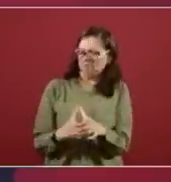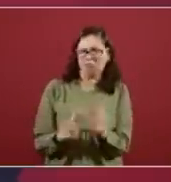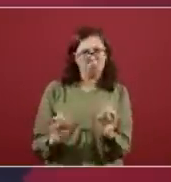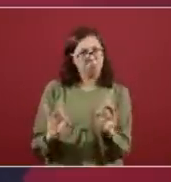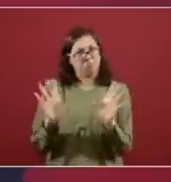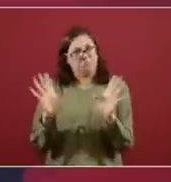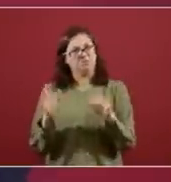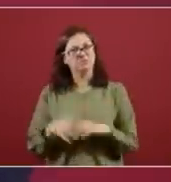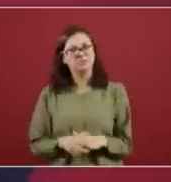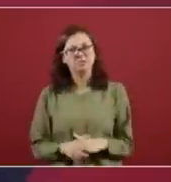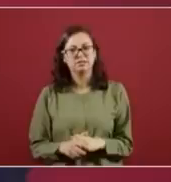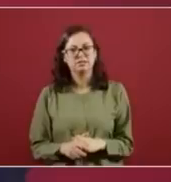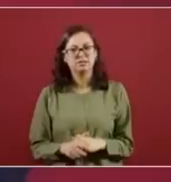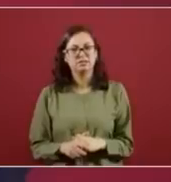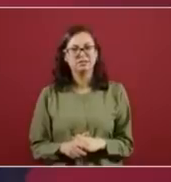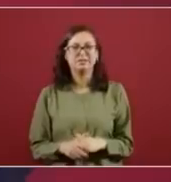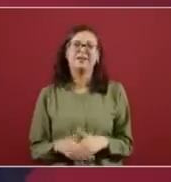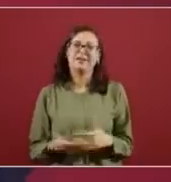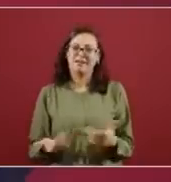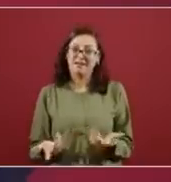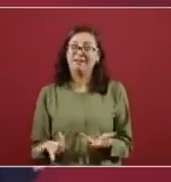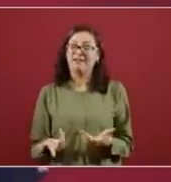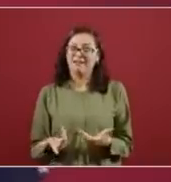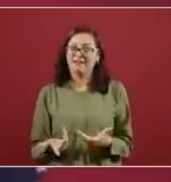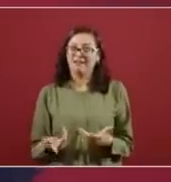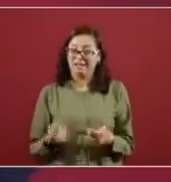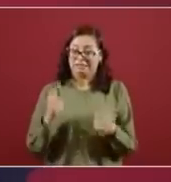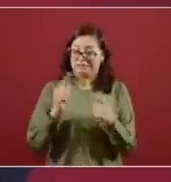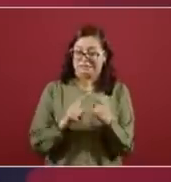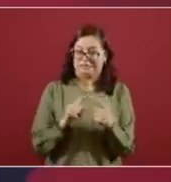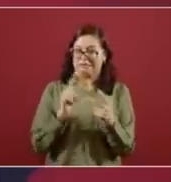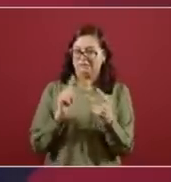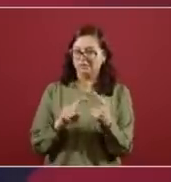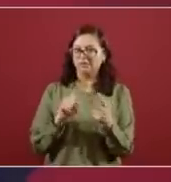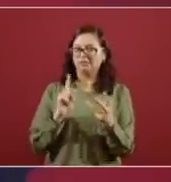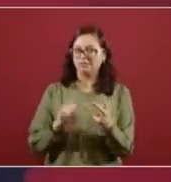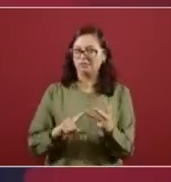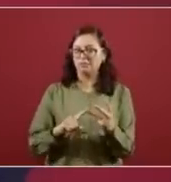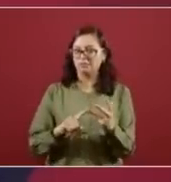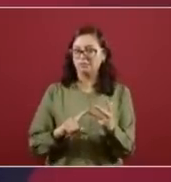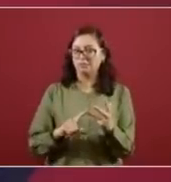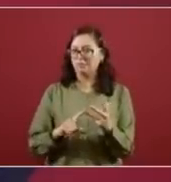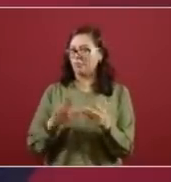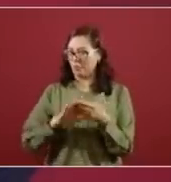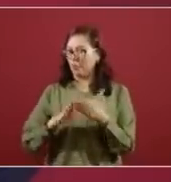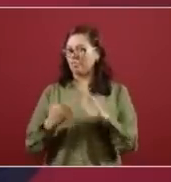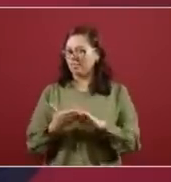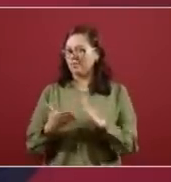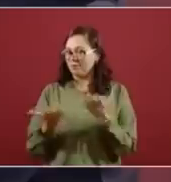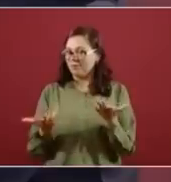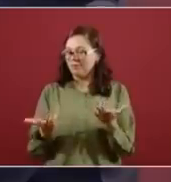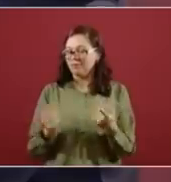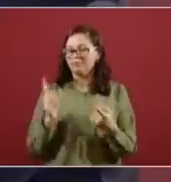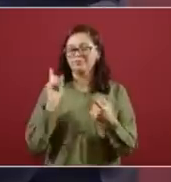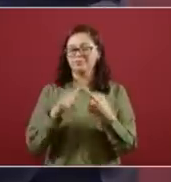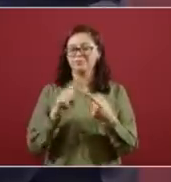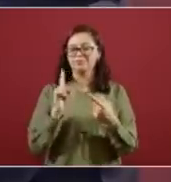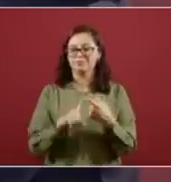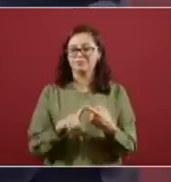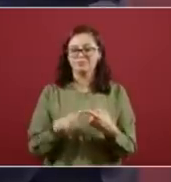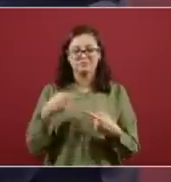pues por dos o tres causas una sin duda la